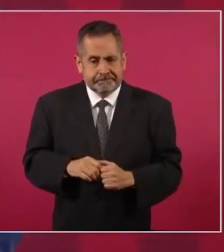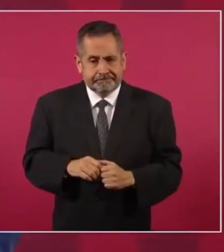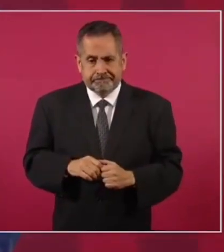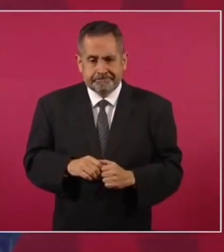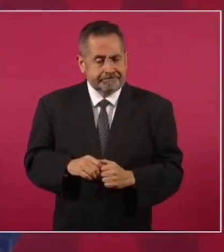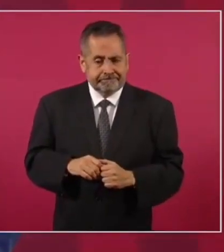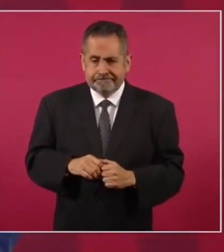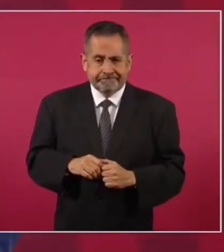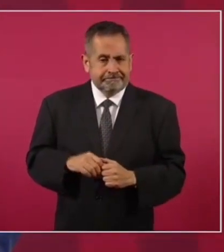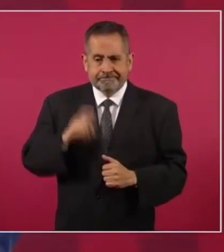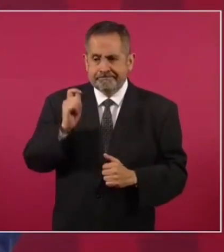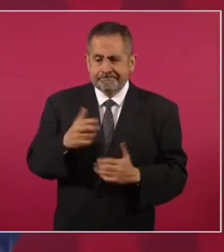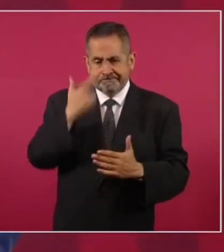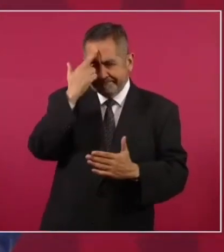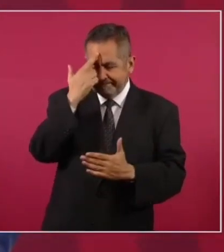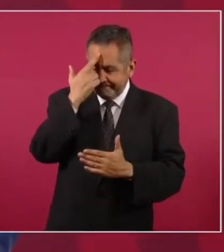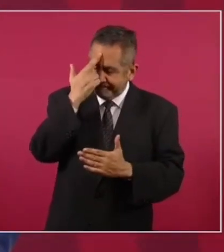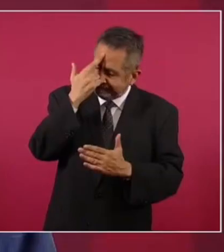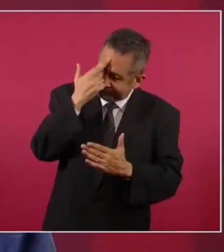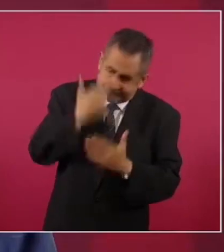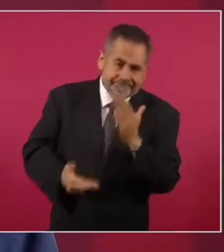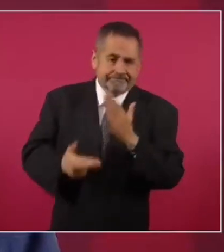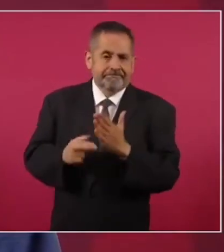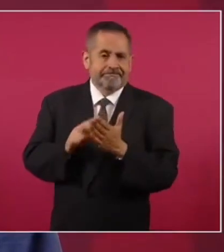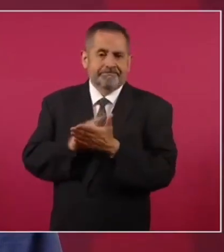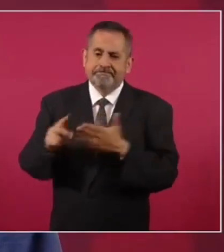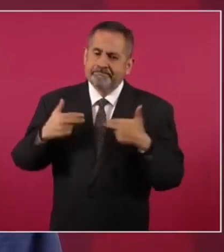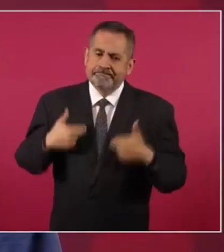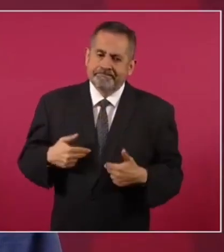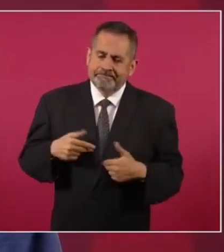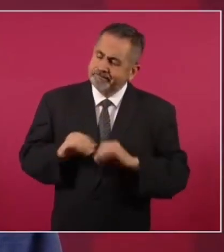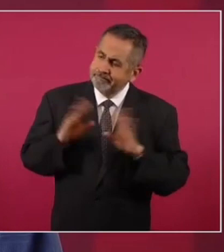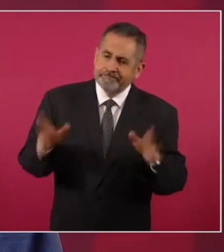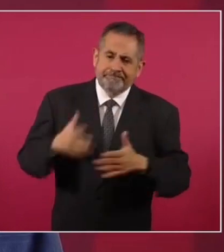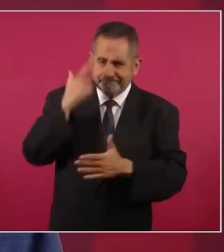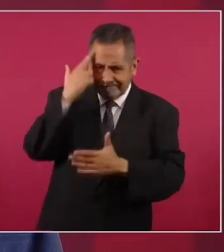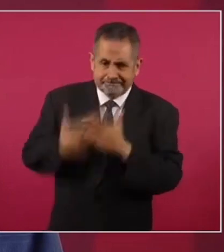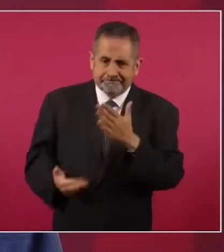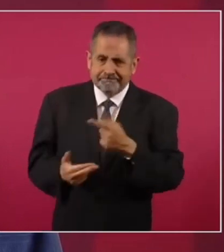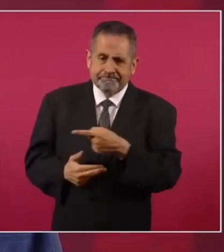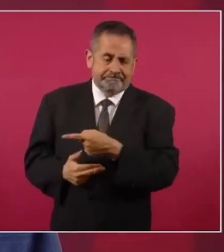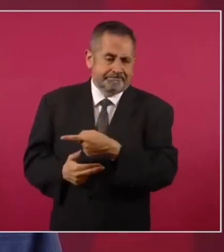clara violación a derechos humanos,